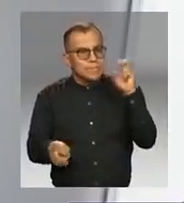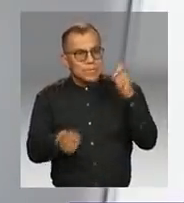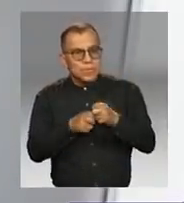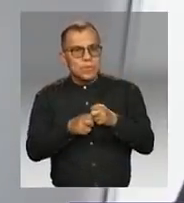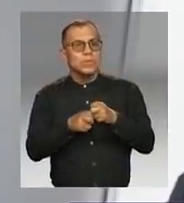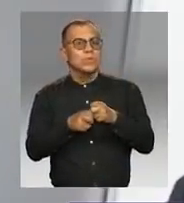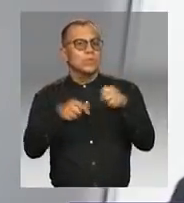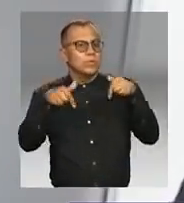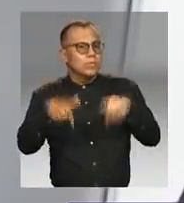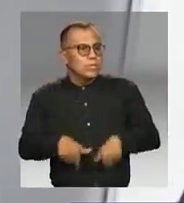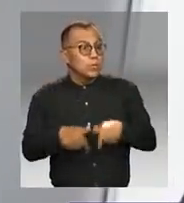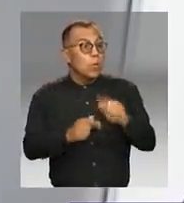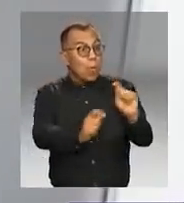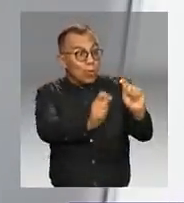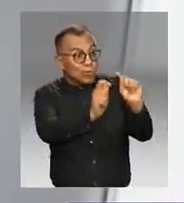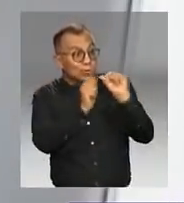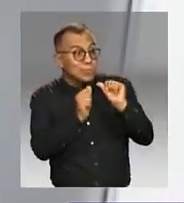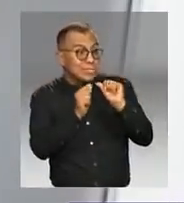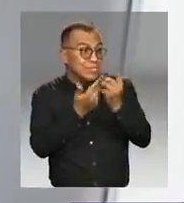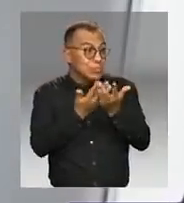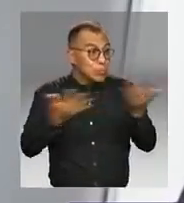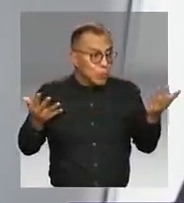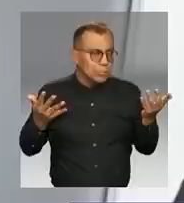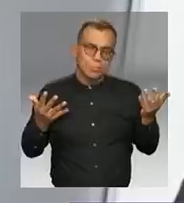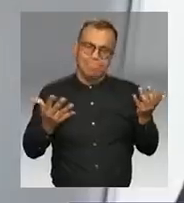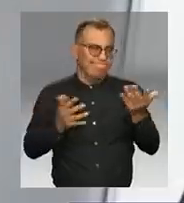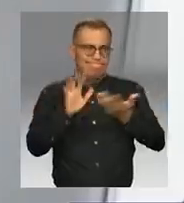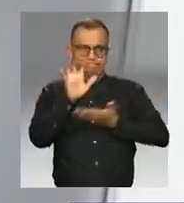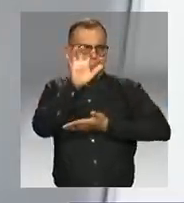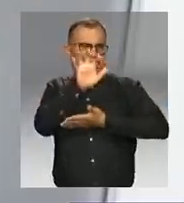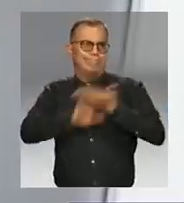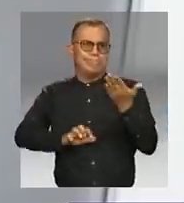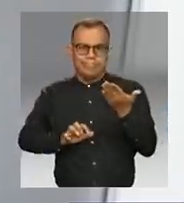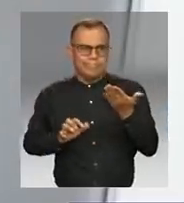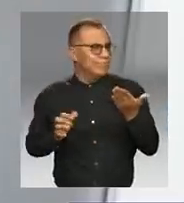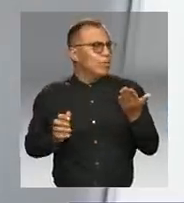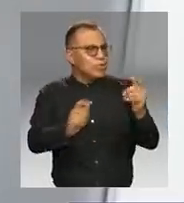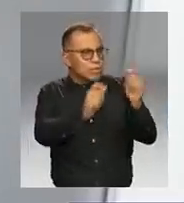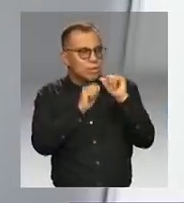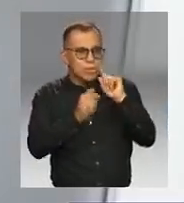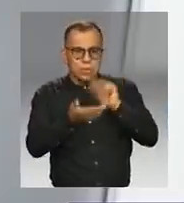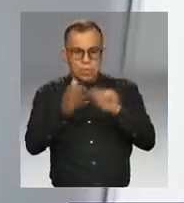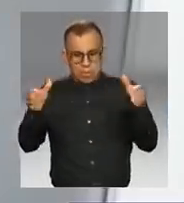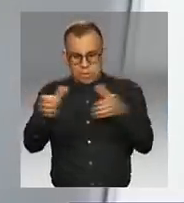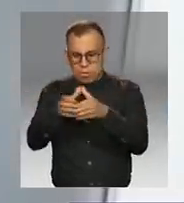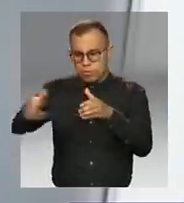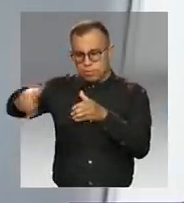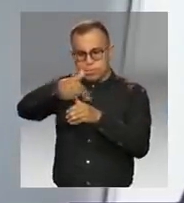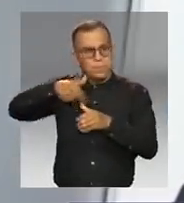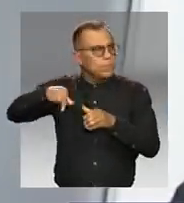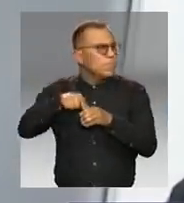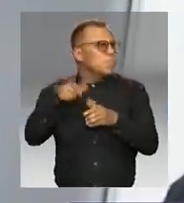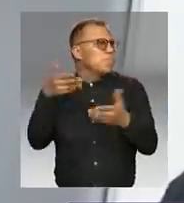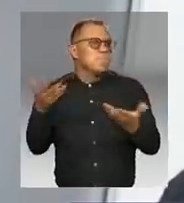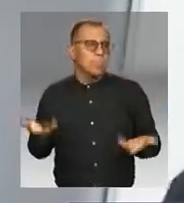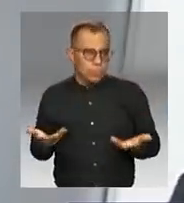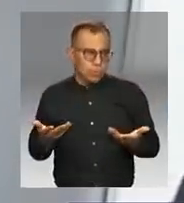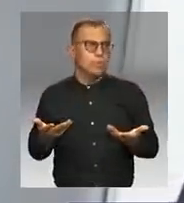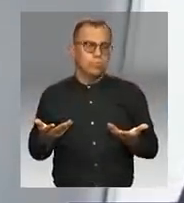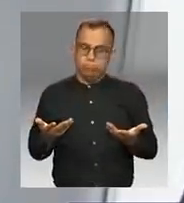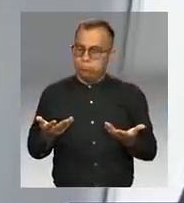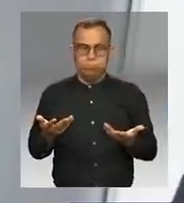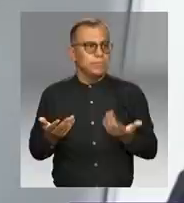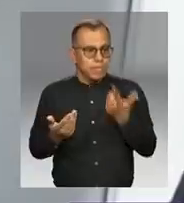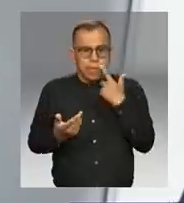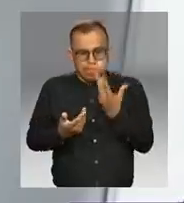Quitarle los pocos subsidios que tienen es una forma miserable con este gremio, que han sido, pues, de